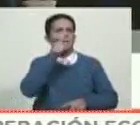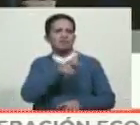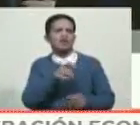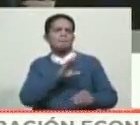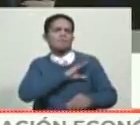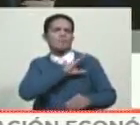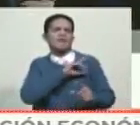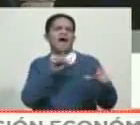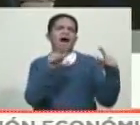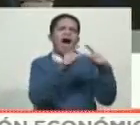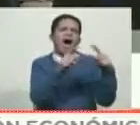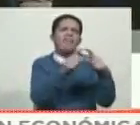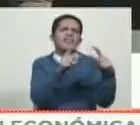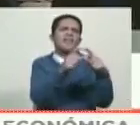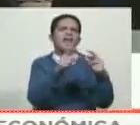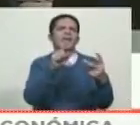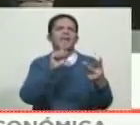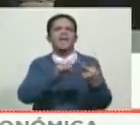No son hombres de Dios.